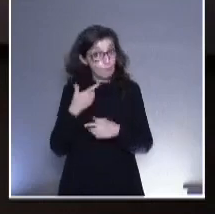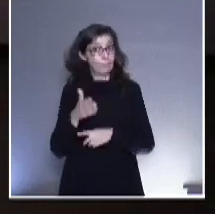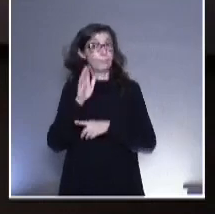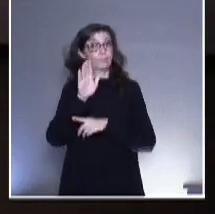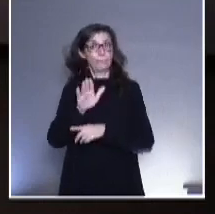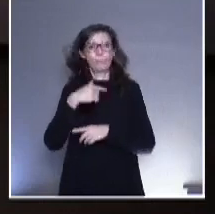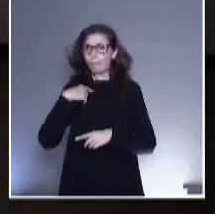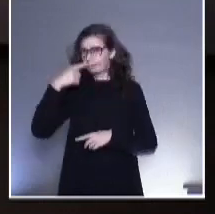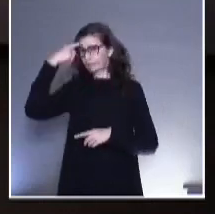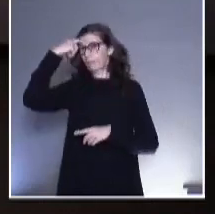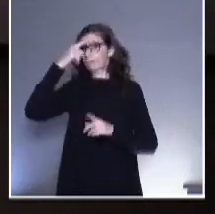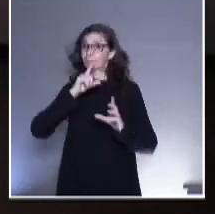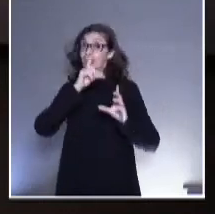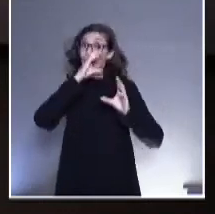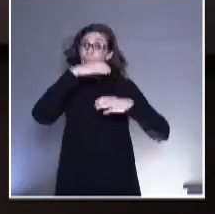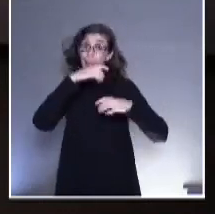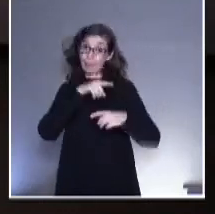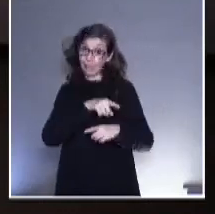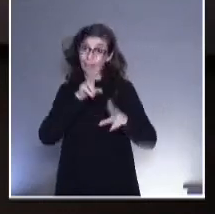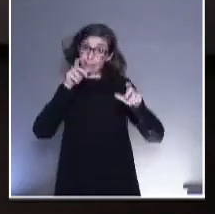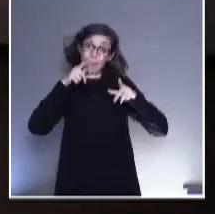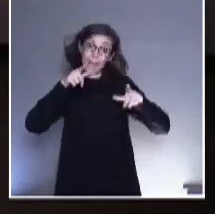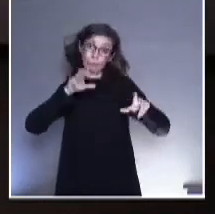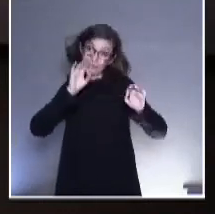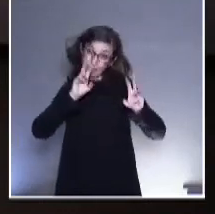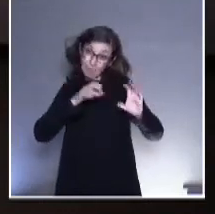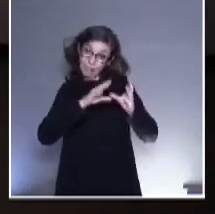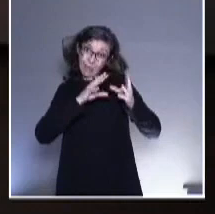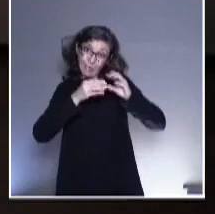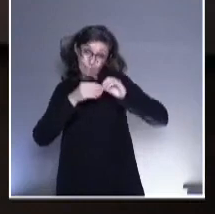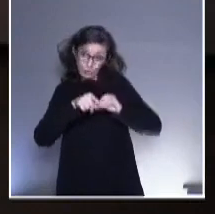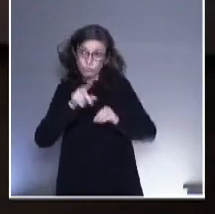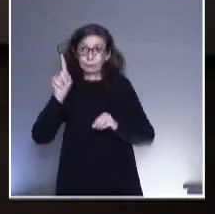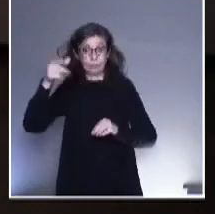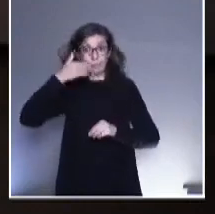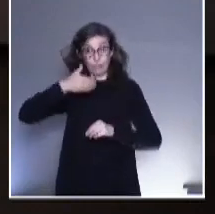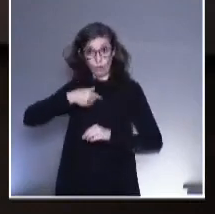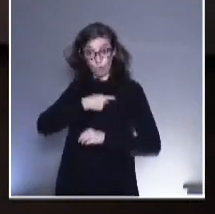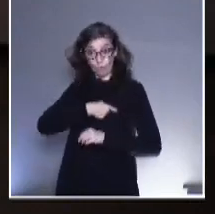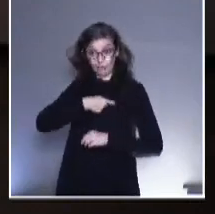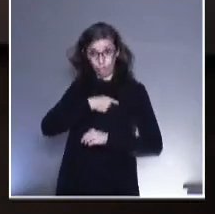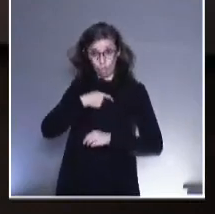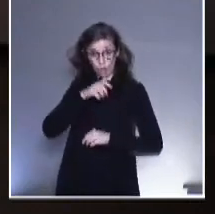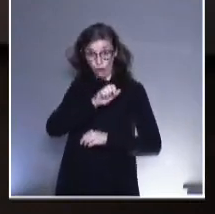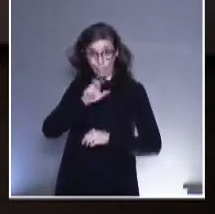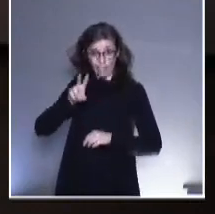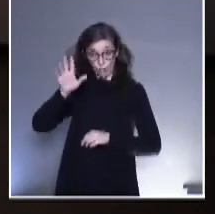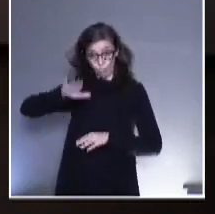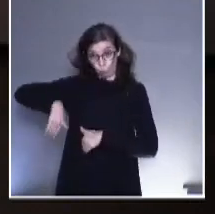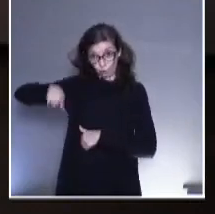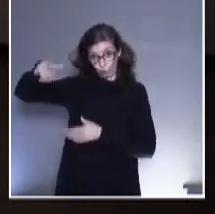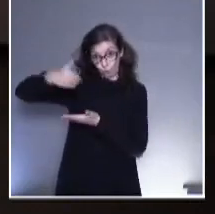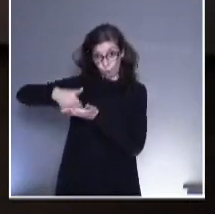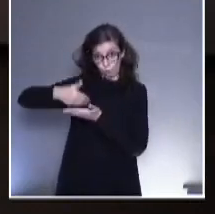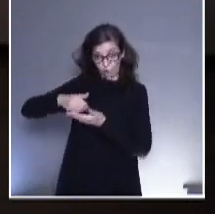esta ciencia enfocada a la mejora social, que es lo que nos está pidiendo también la Comisión Europea en sus últimos